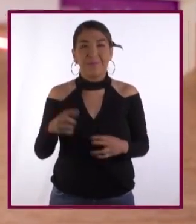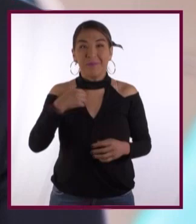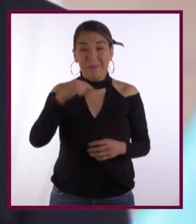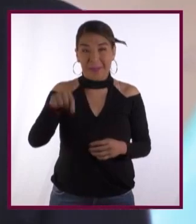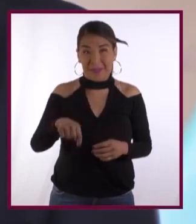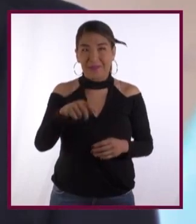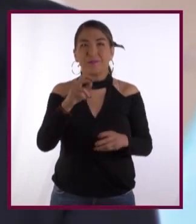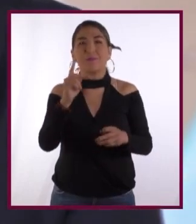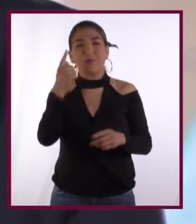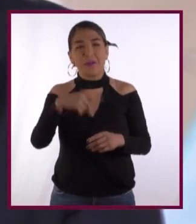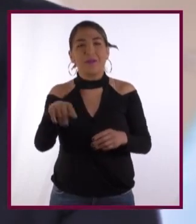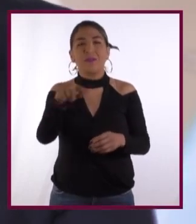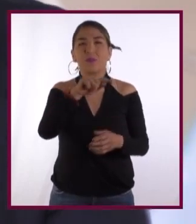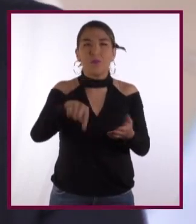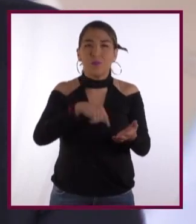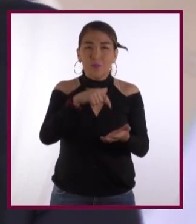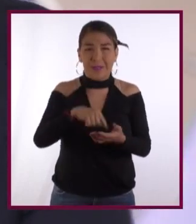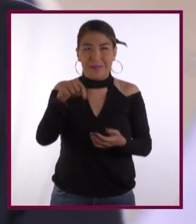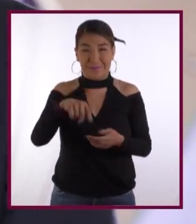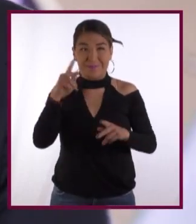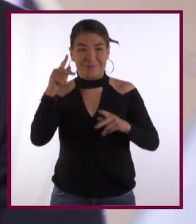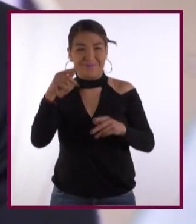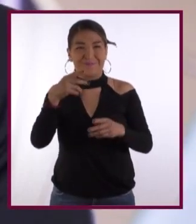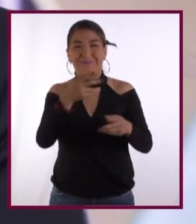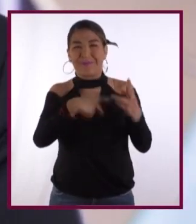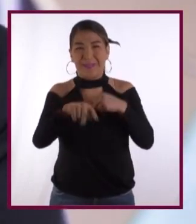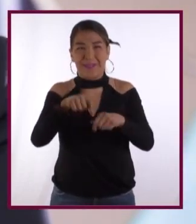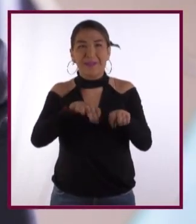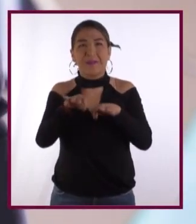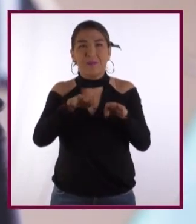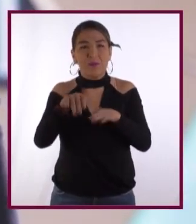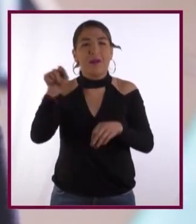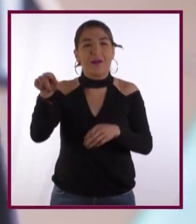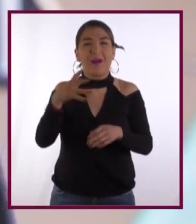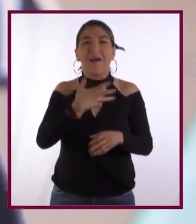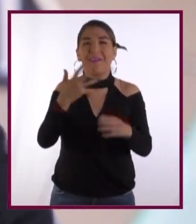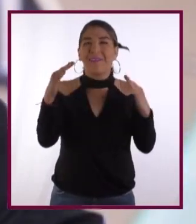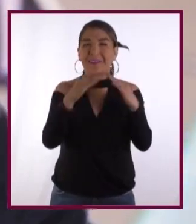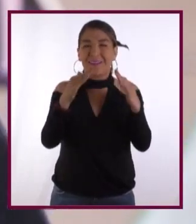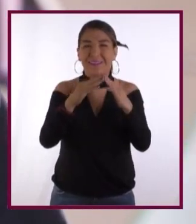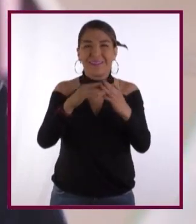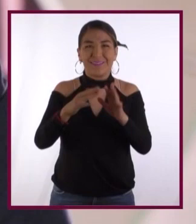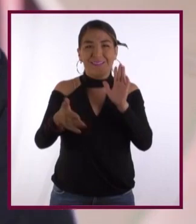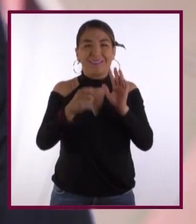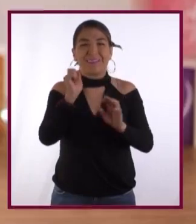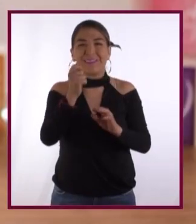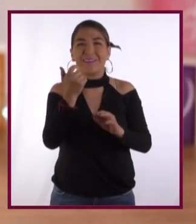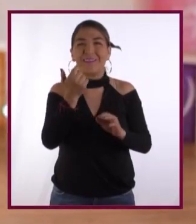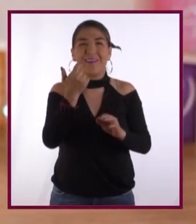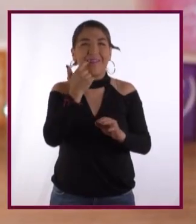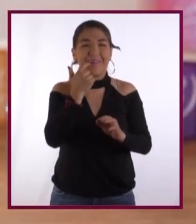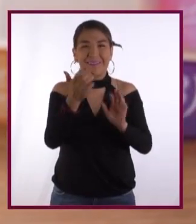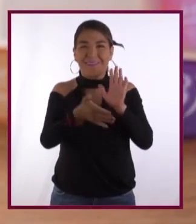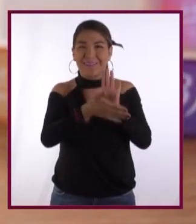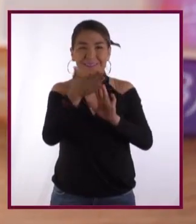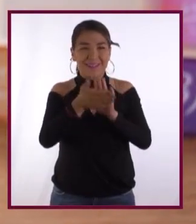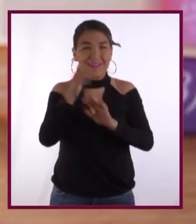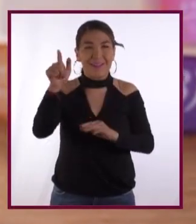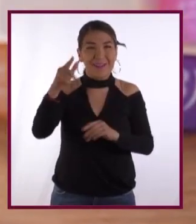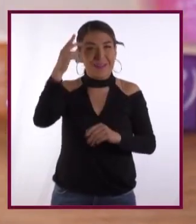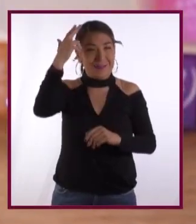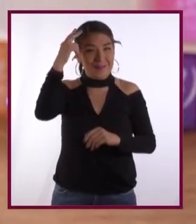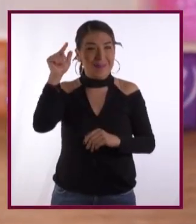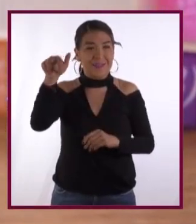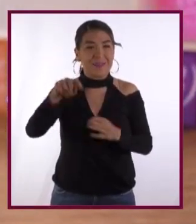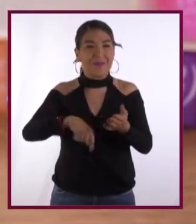que, mira, para venir aquí al estudio paso por el centro de la ciudad y me encuentro con la Casa de los Azulejos. Claro.